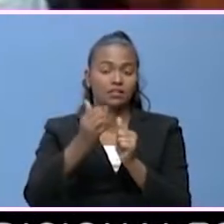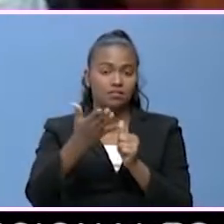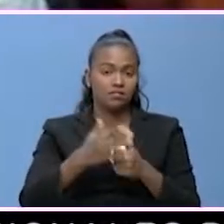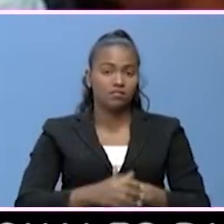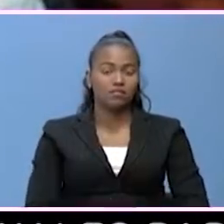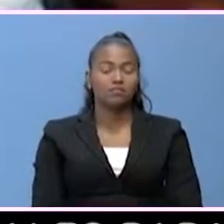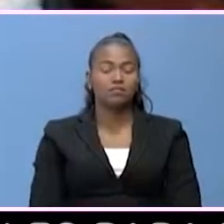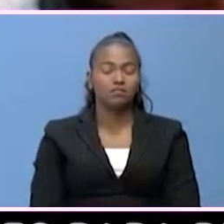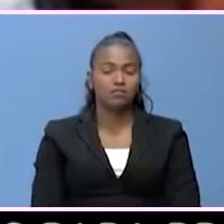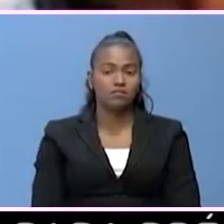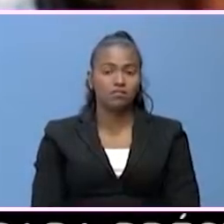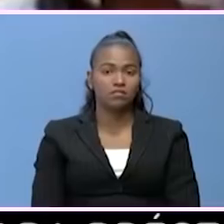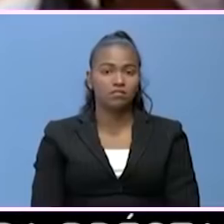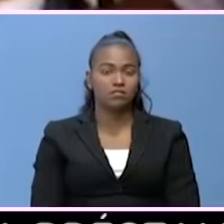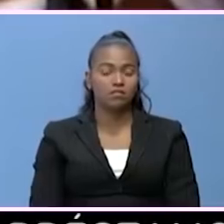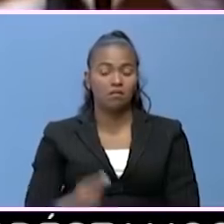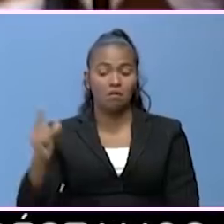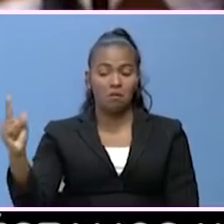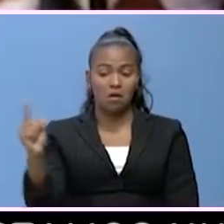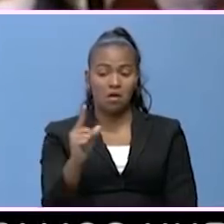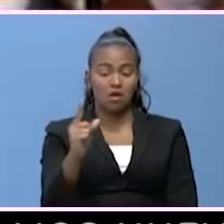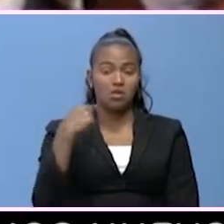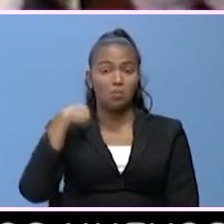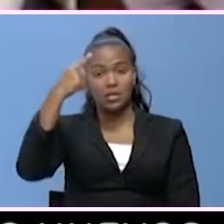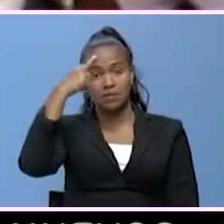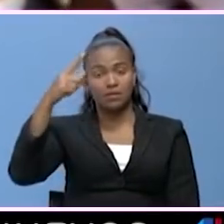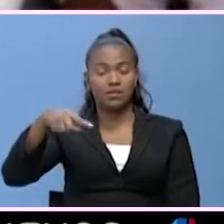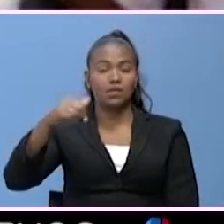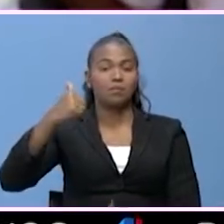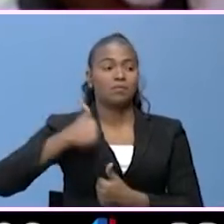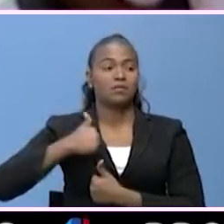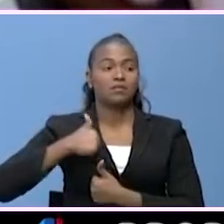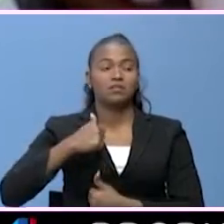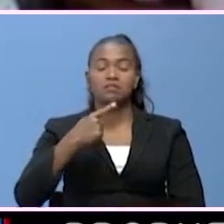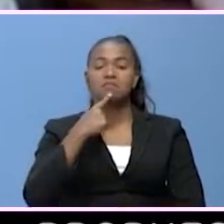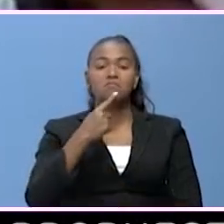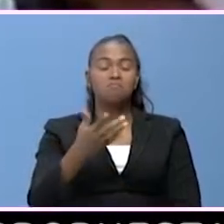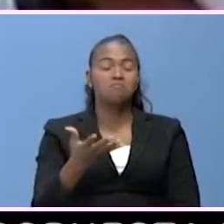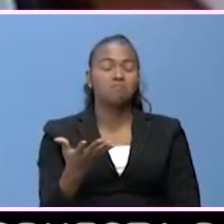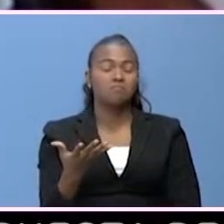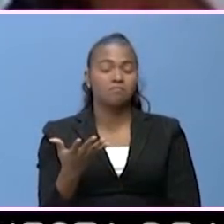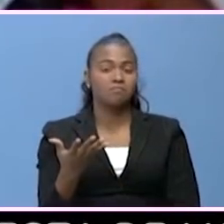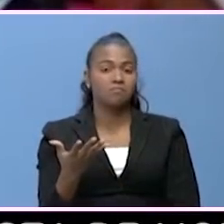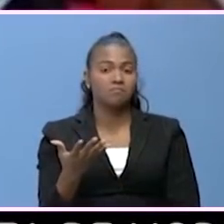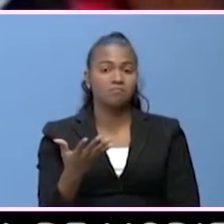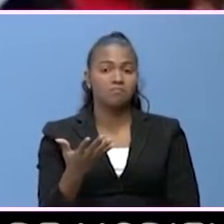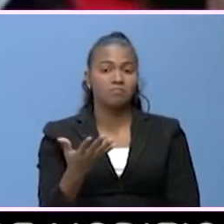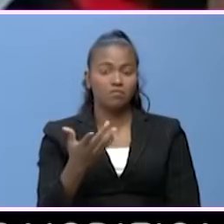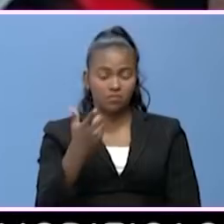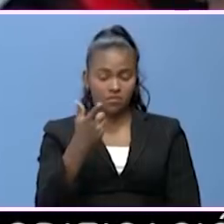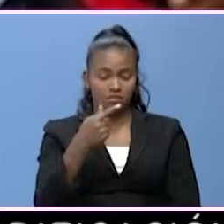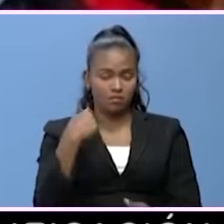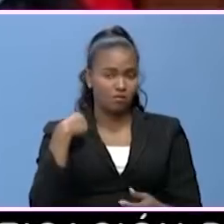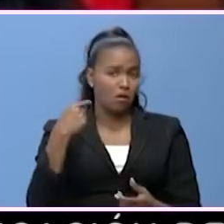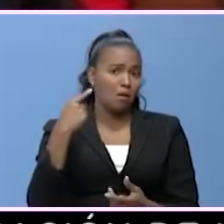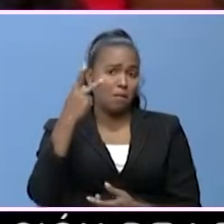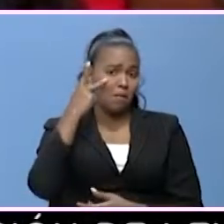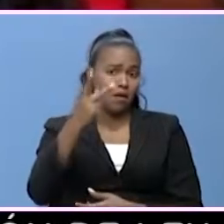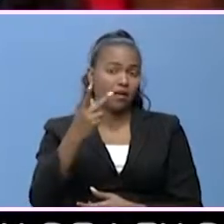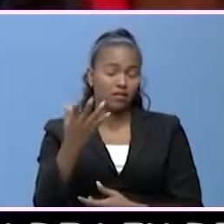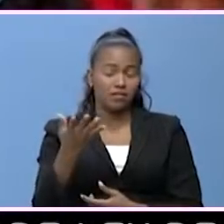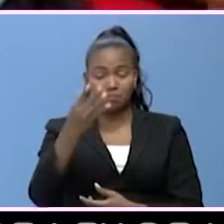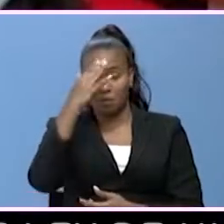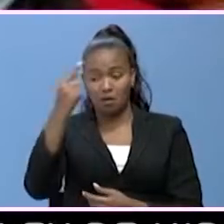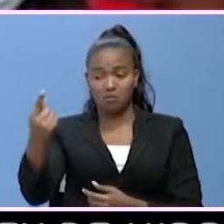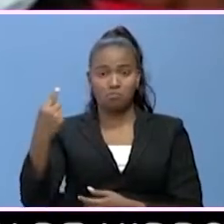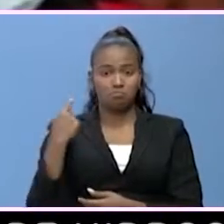Se nos atravesaron para mirar militares y cuando dicen no, están secuestrados. O sea, en su idioma, porque iban con el traductor de